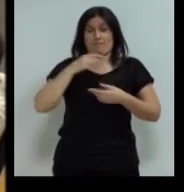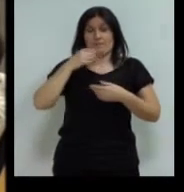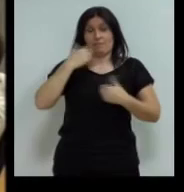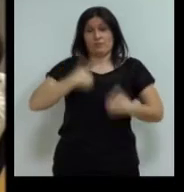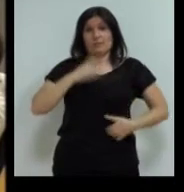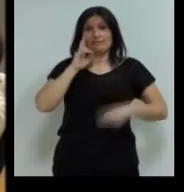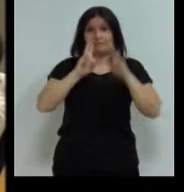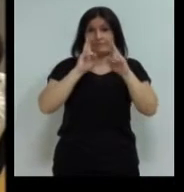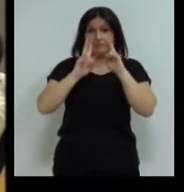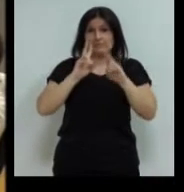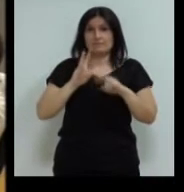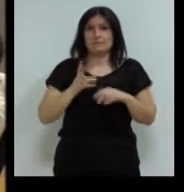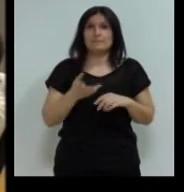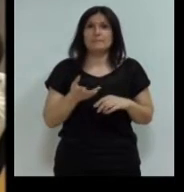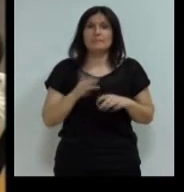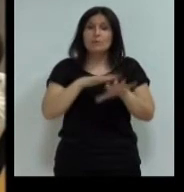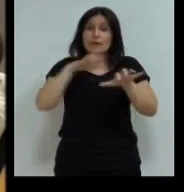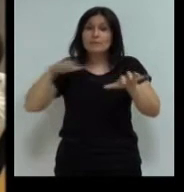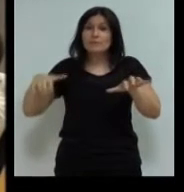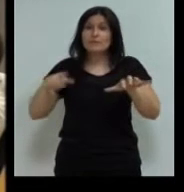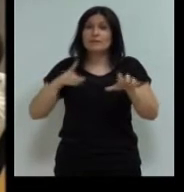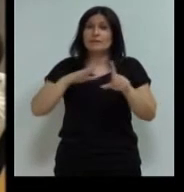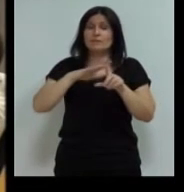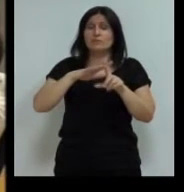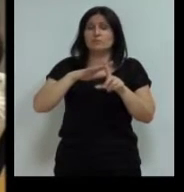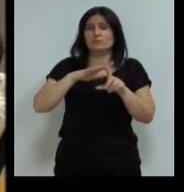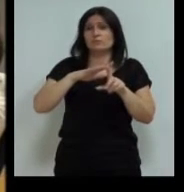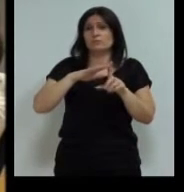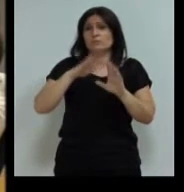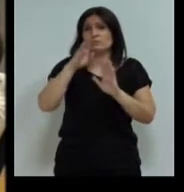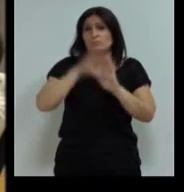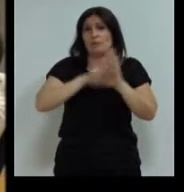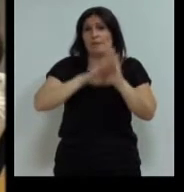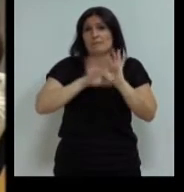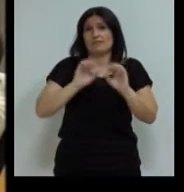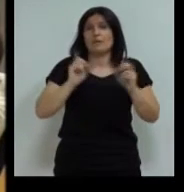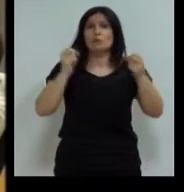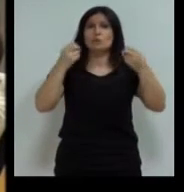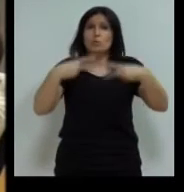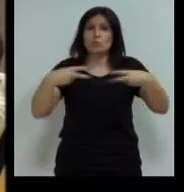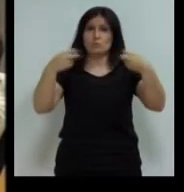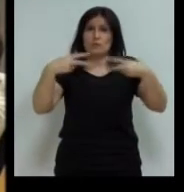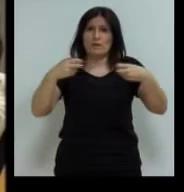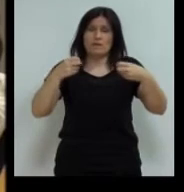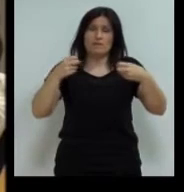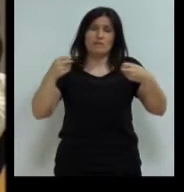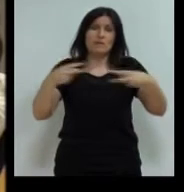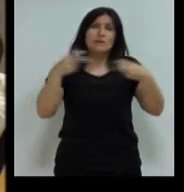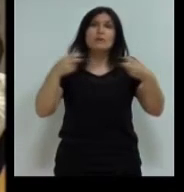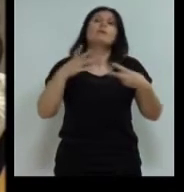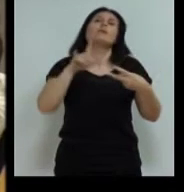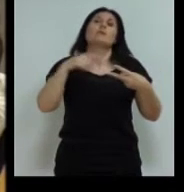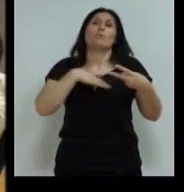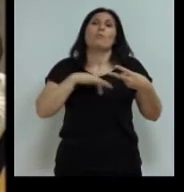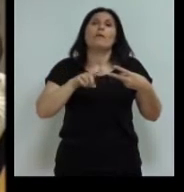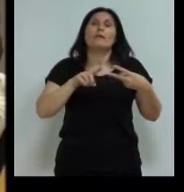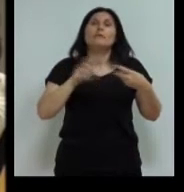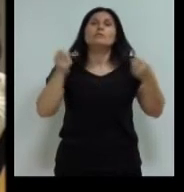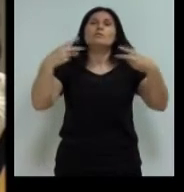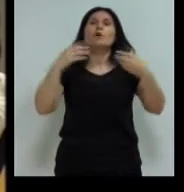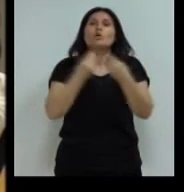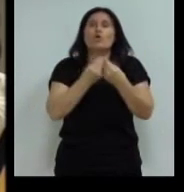usuario. Bueno, la mayoría de los entornos de los programas de subtitulados sí No nos te van a permiten. dejar subtitular en colores, pero